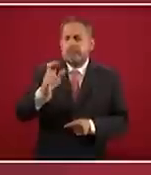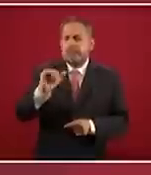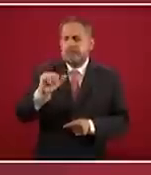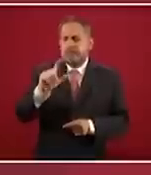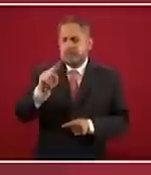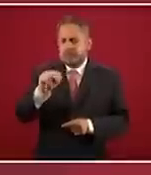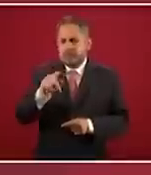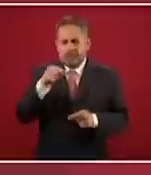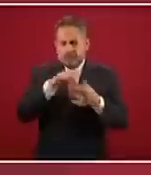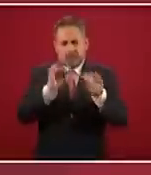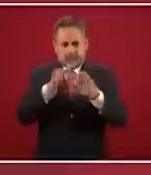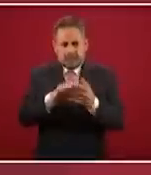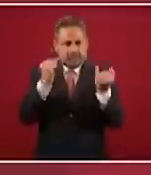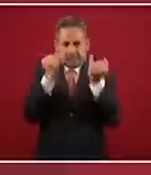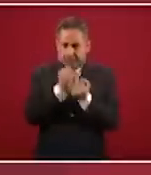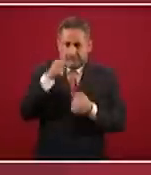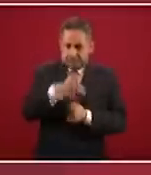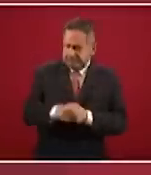para ser claros,